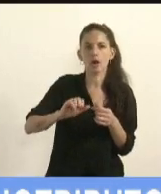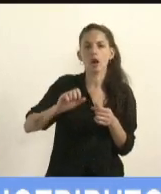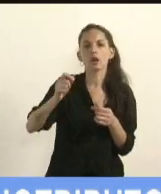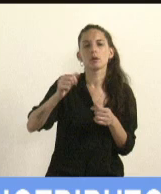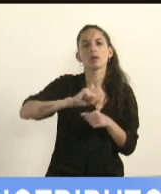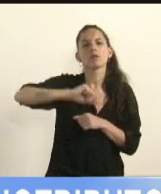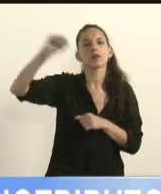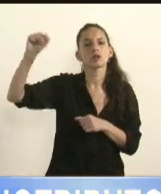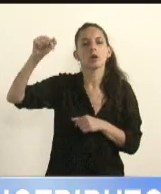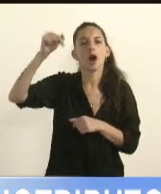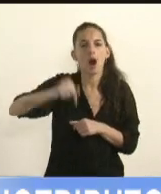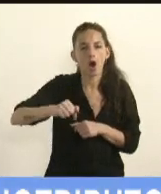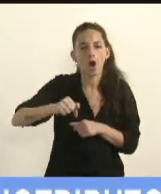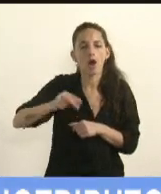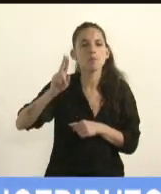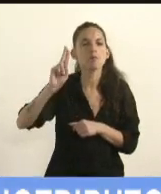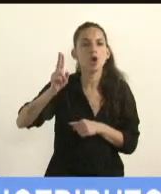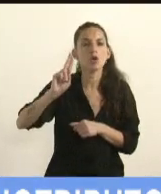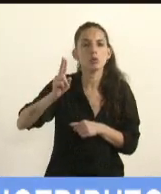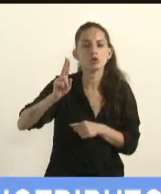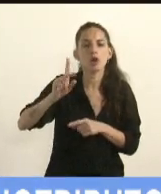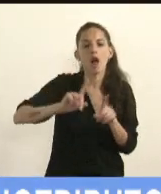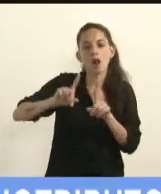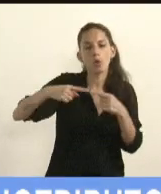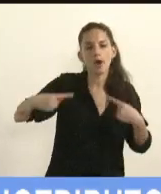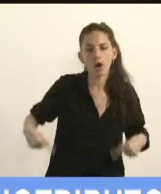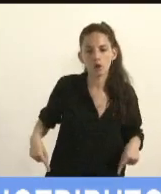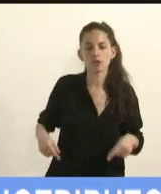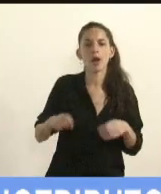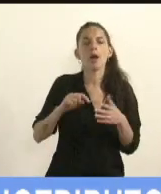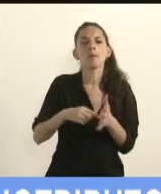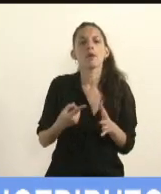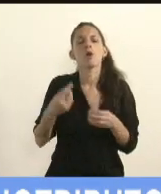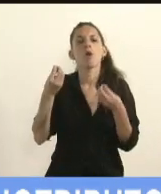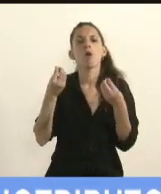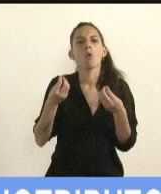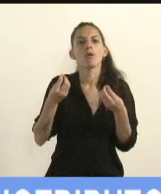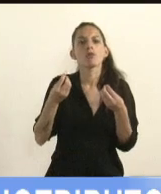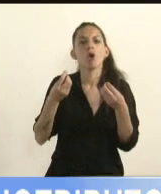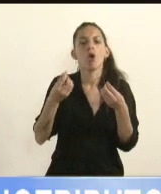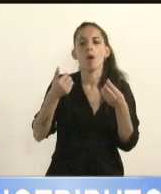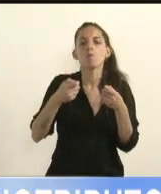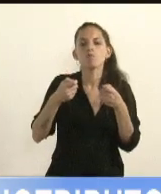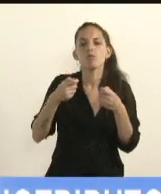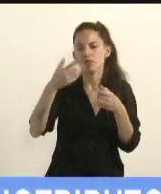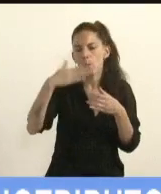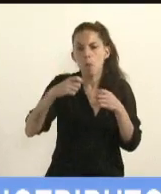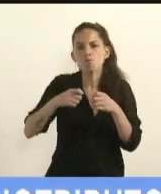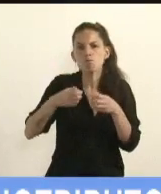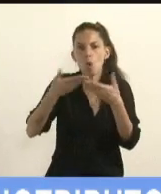prohibiciones de aumento en algunas cuestiones, pero cuando estas se liberen van a dar la verdadera cifra. En su momento